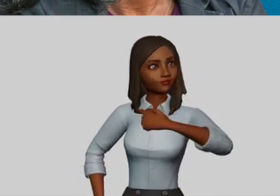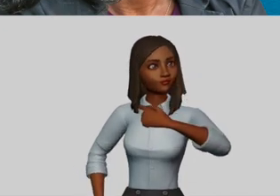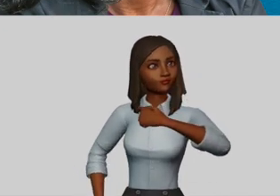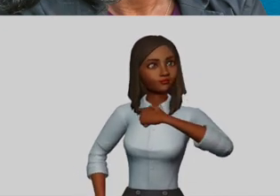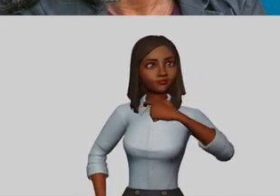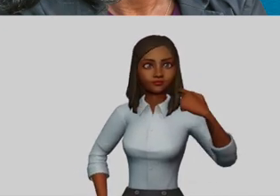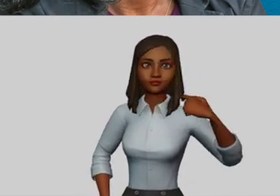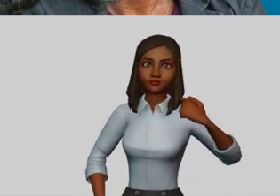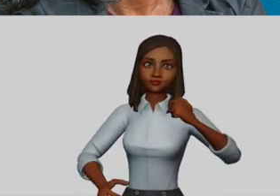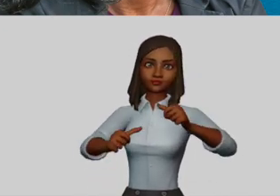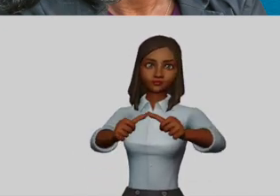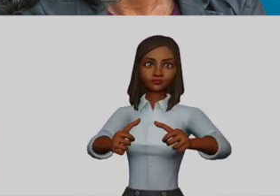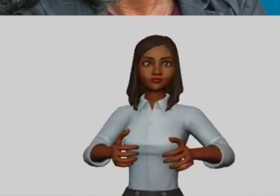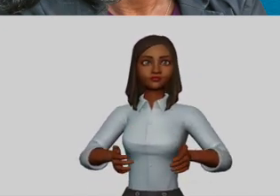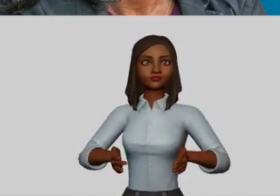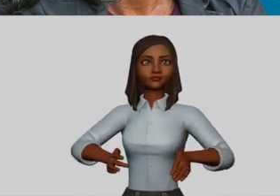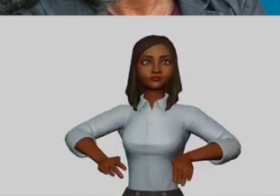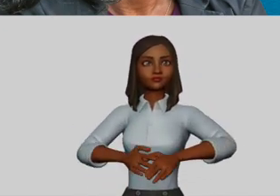La comunidad...